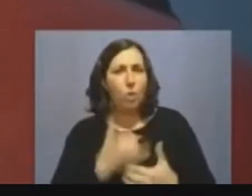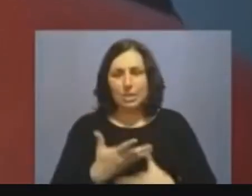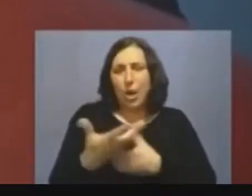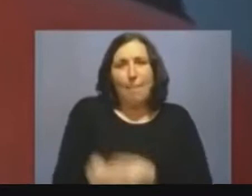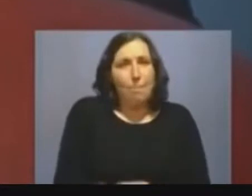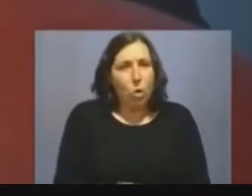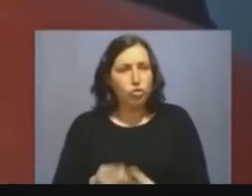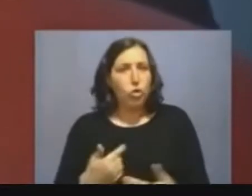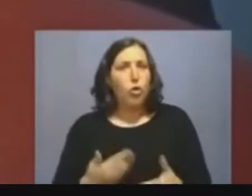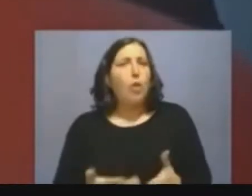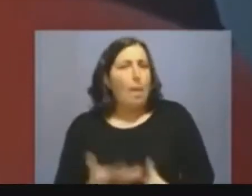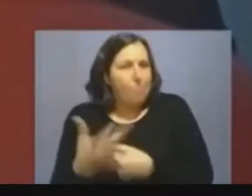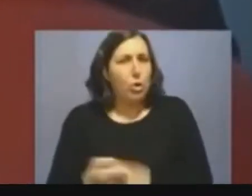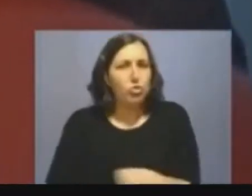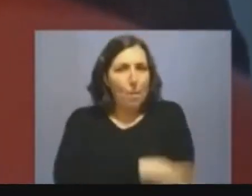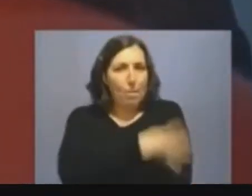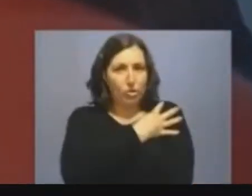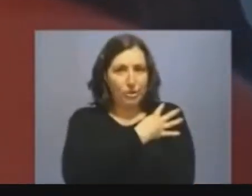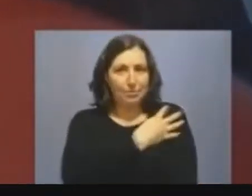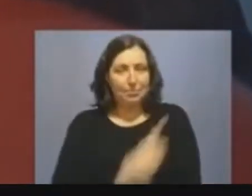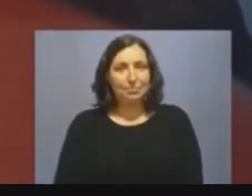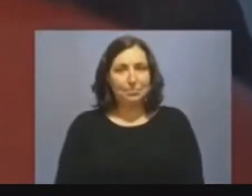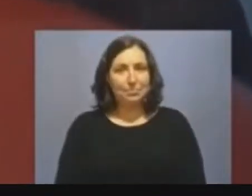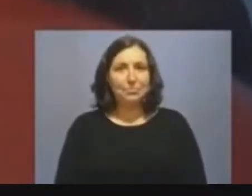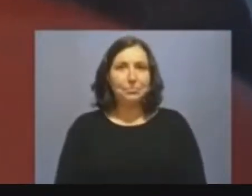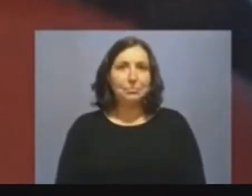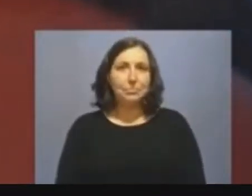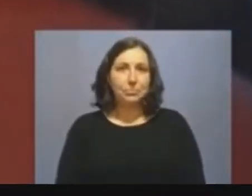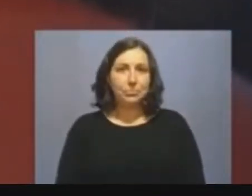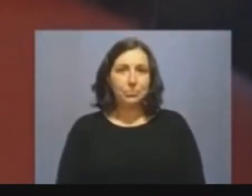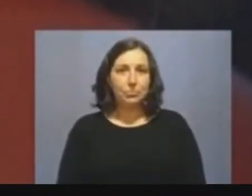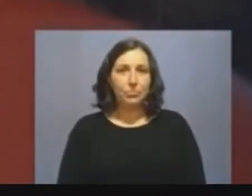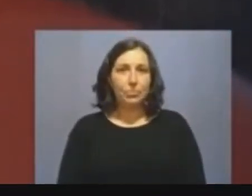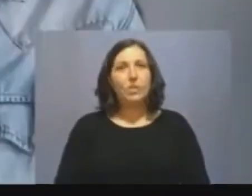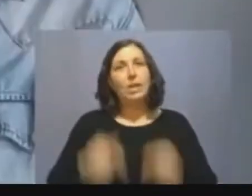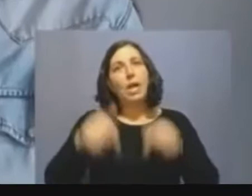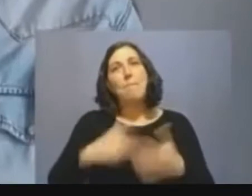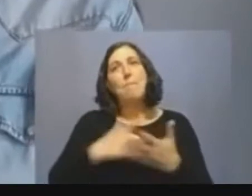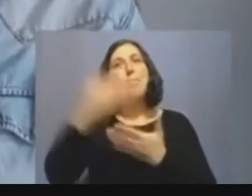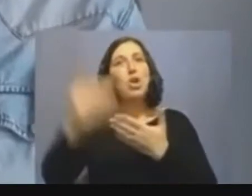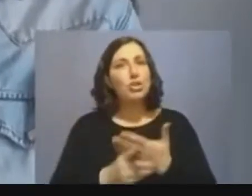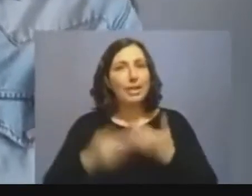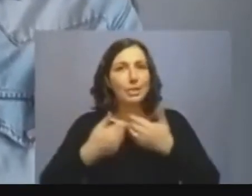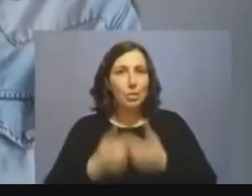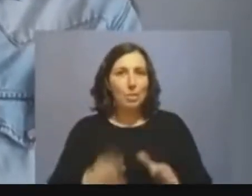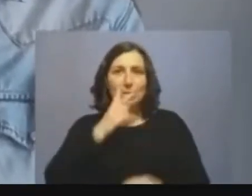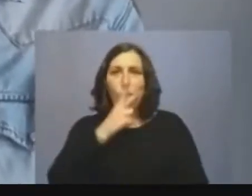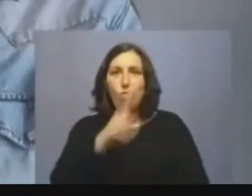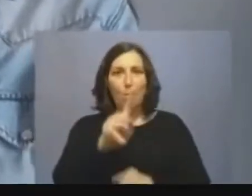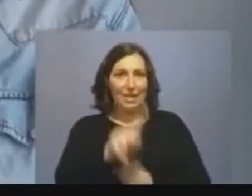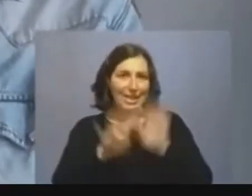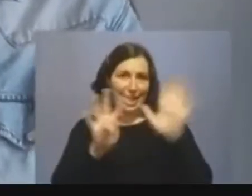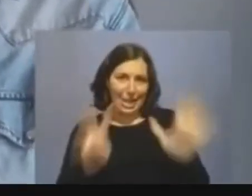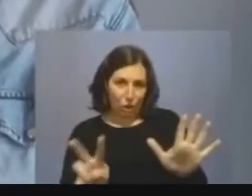largo con un camino sin lejos y bueno ahora estamos buscando financiación a través de alguna empresa estamos como en ese